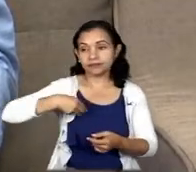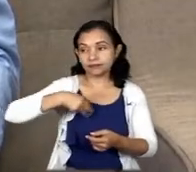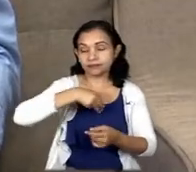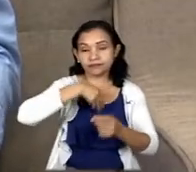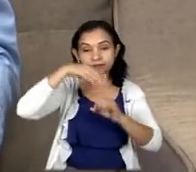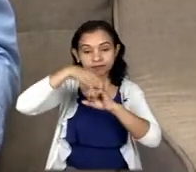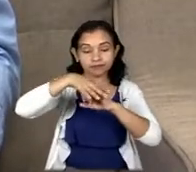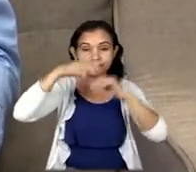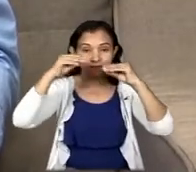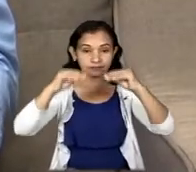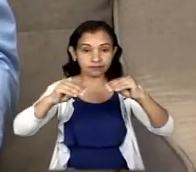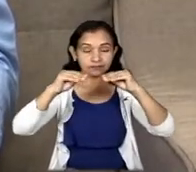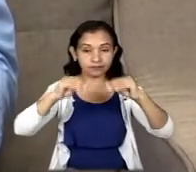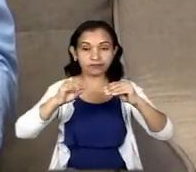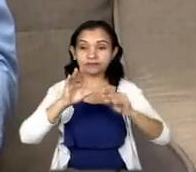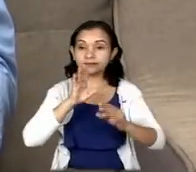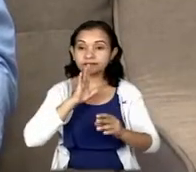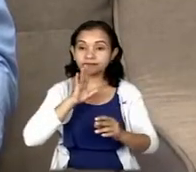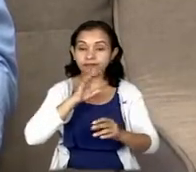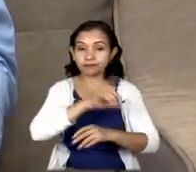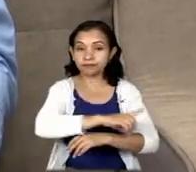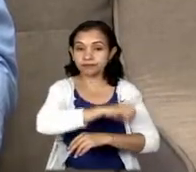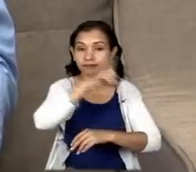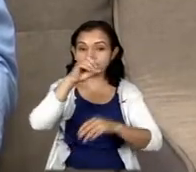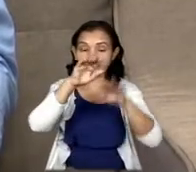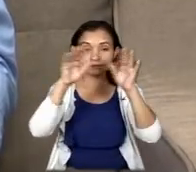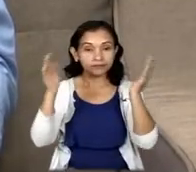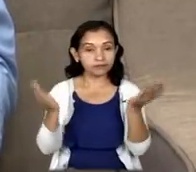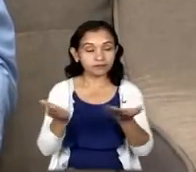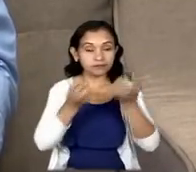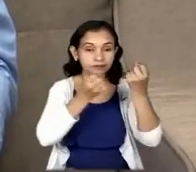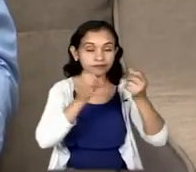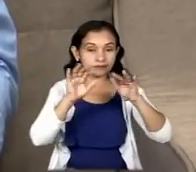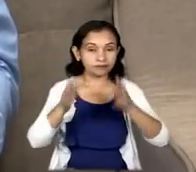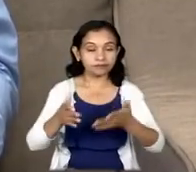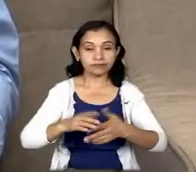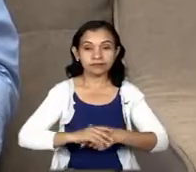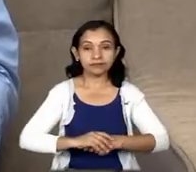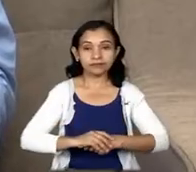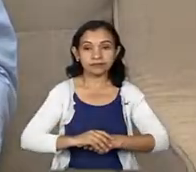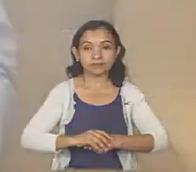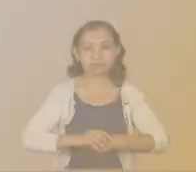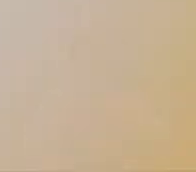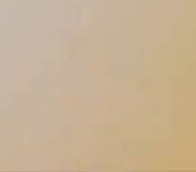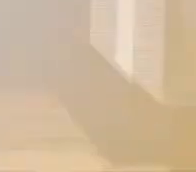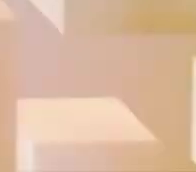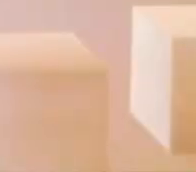Educación, conversando sobre el Día Mundial de las y los Docentes. Ya volvemos.